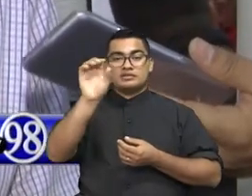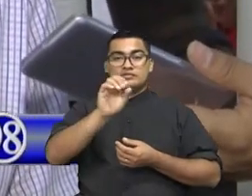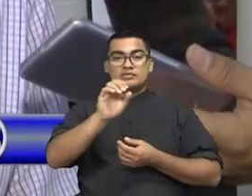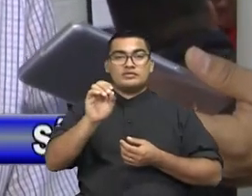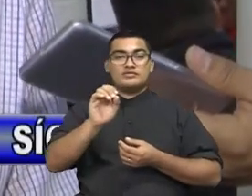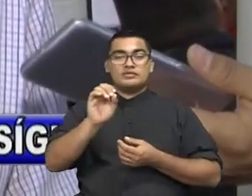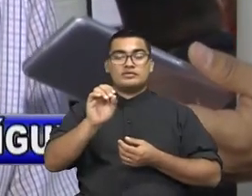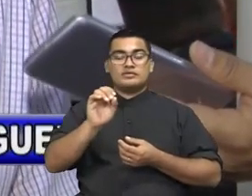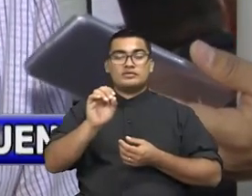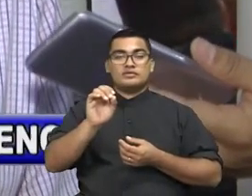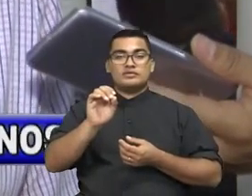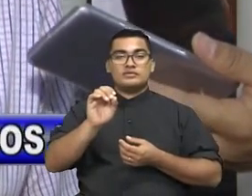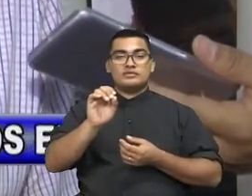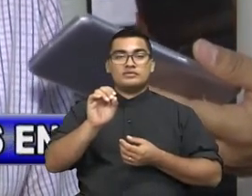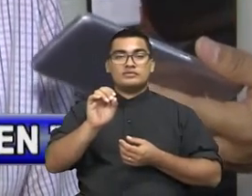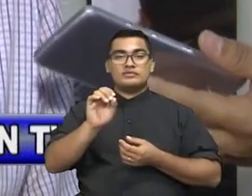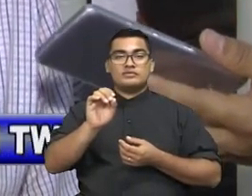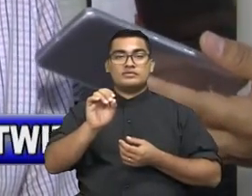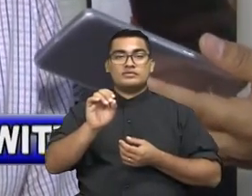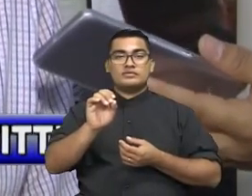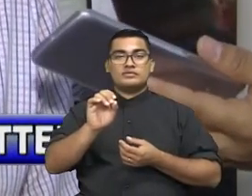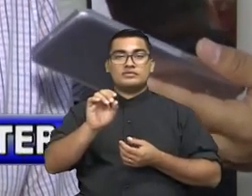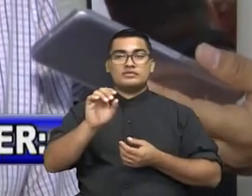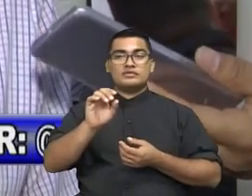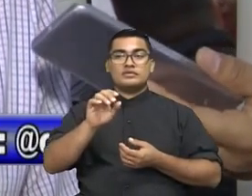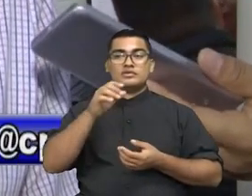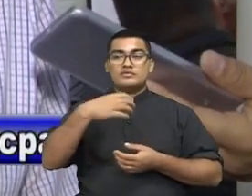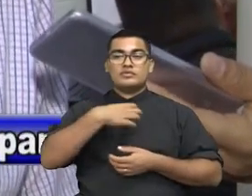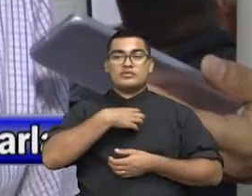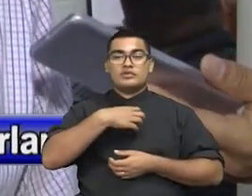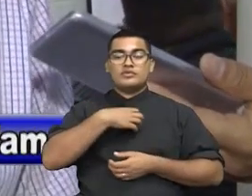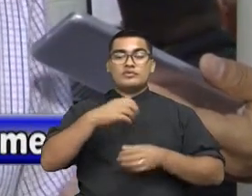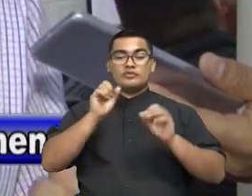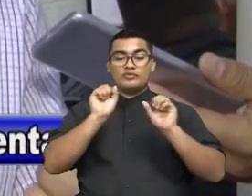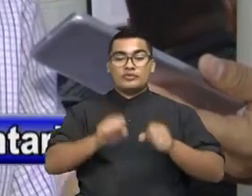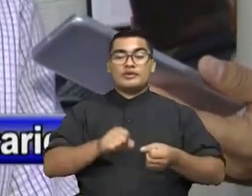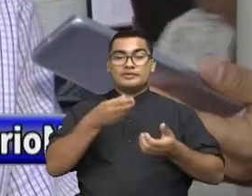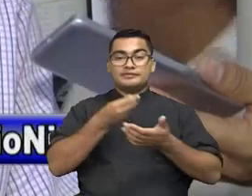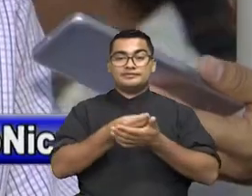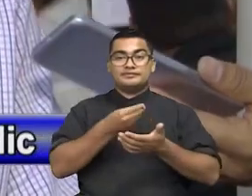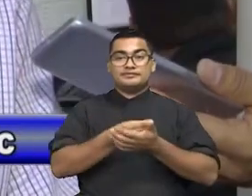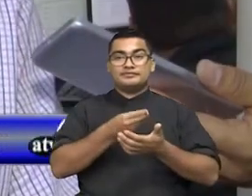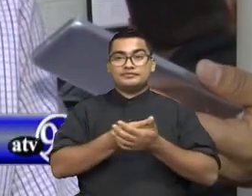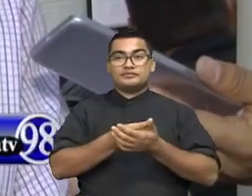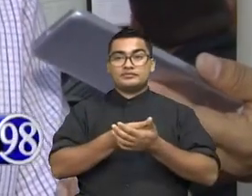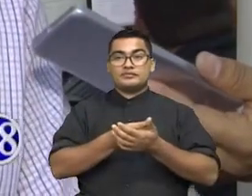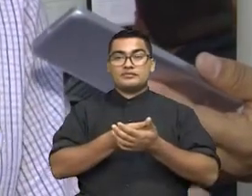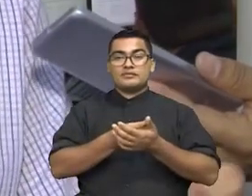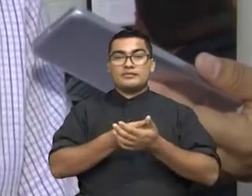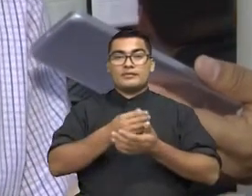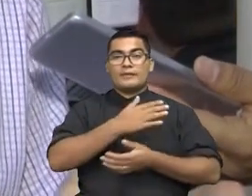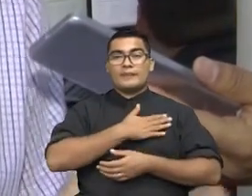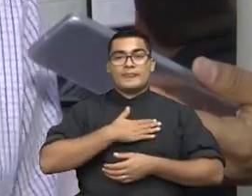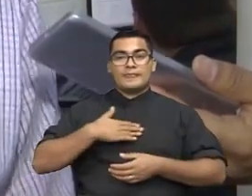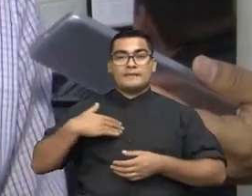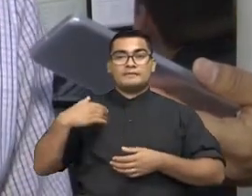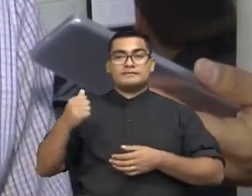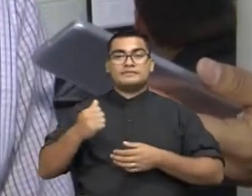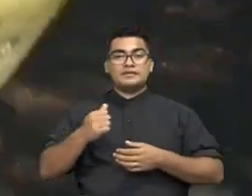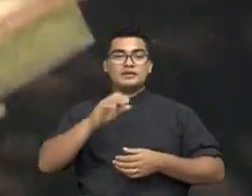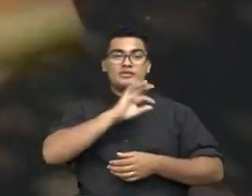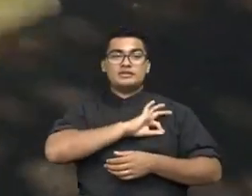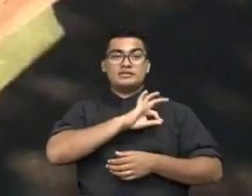te disminuye menos tu poder adquisitivo y se te fortalece en términos reales el